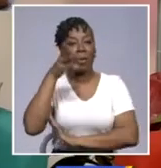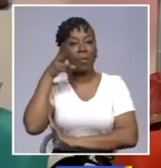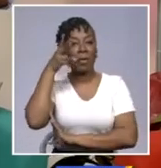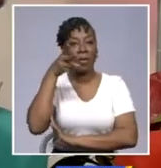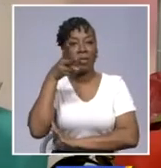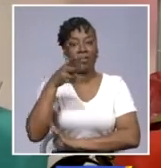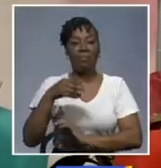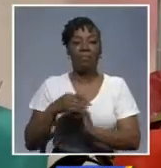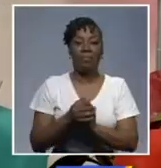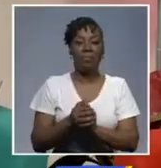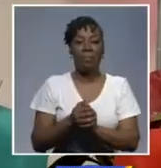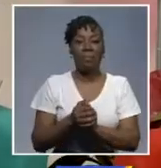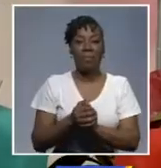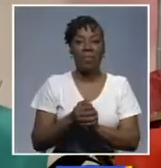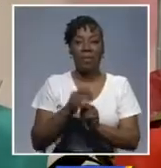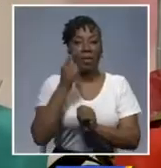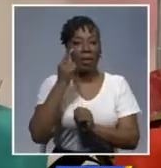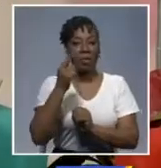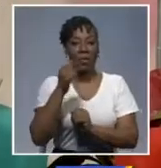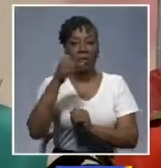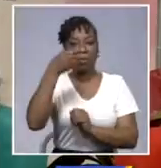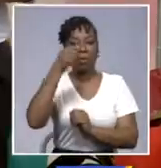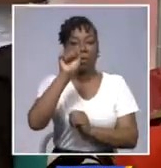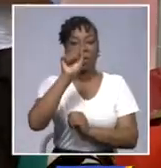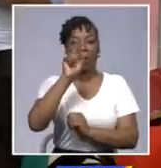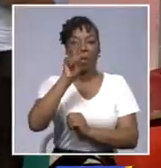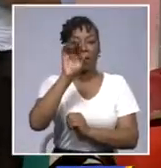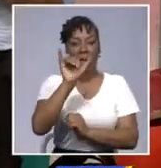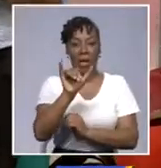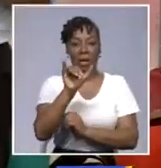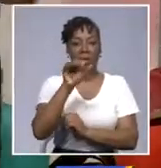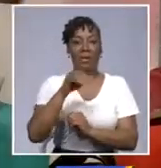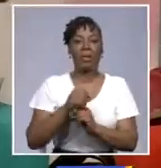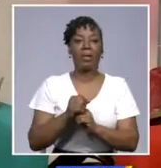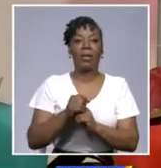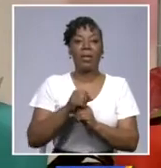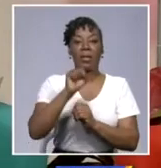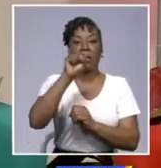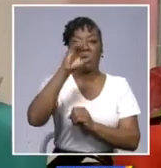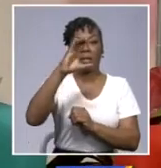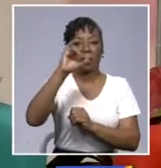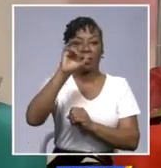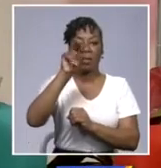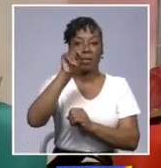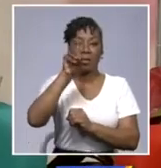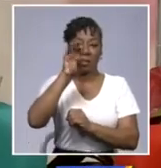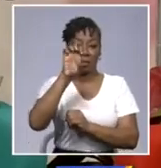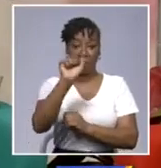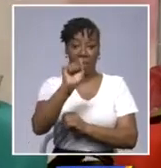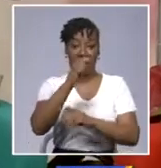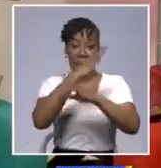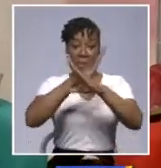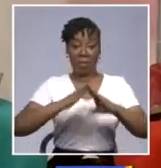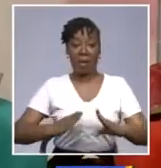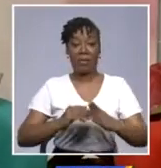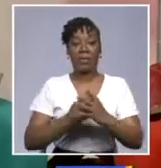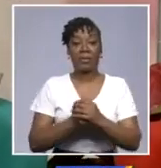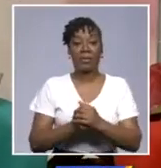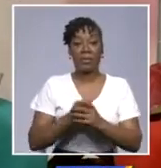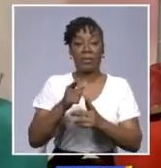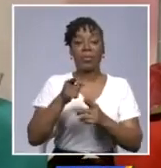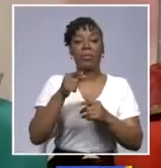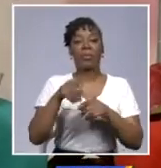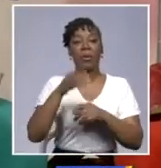La cápsula, sí, la cápsula. La cápsula, vamos con Gary Calderón, ajá, del Sindea de la Paz de San Ramón. Sí. Vamos con una